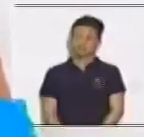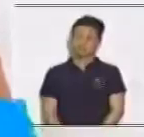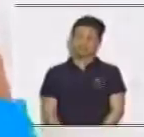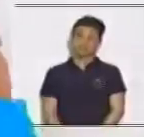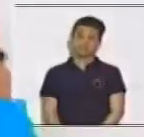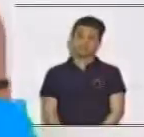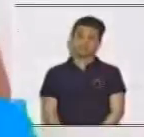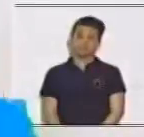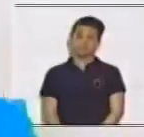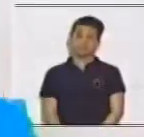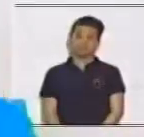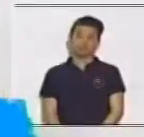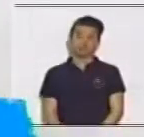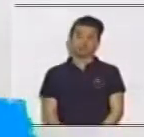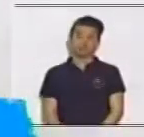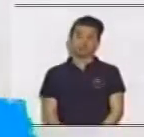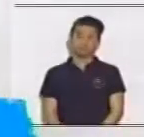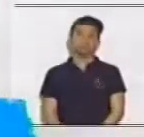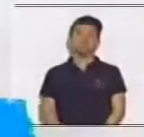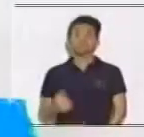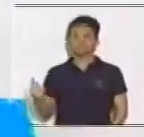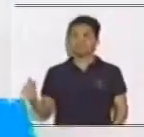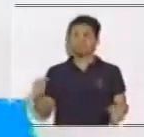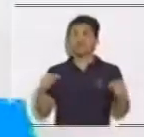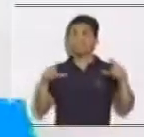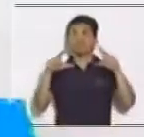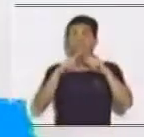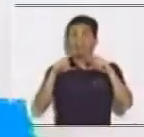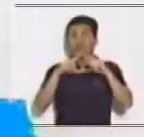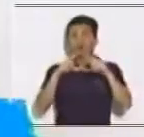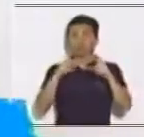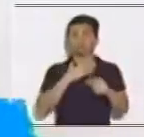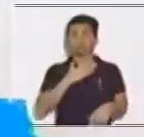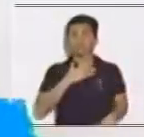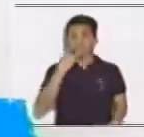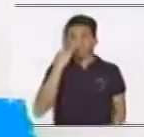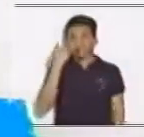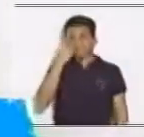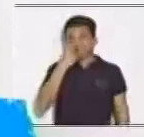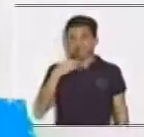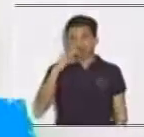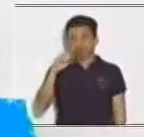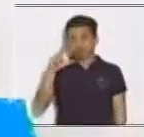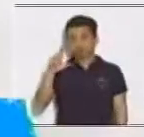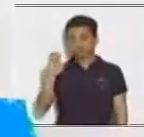Ese va a ser entonces un triángulo isósceles. ¿Por qué?